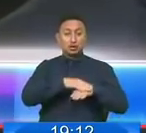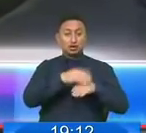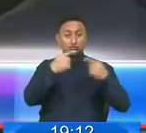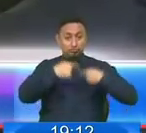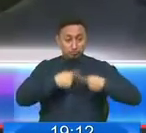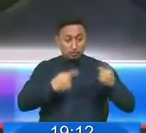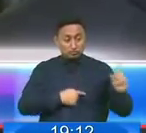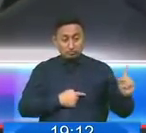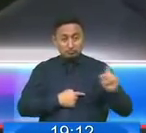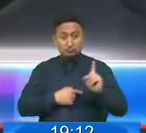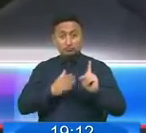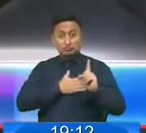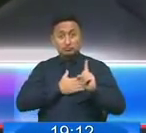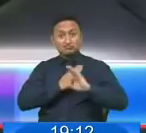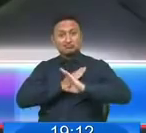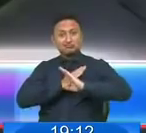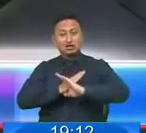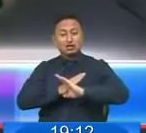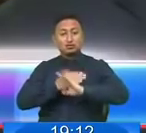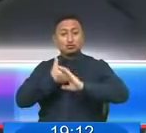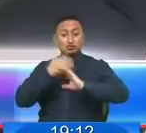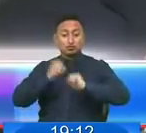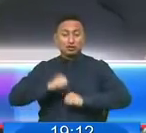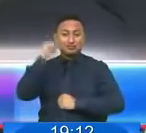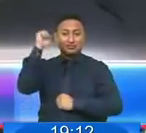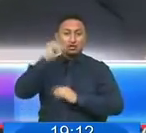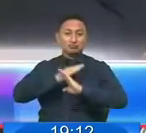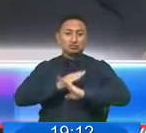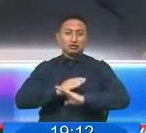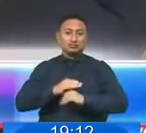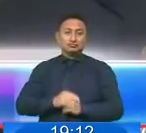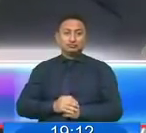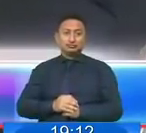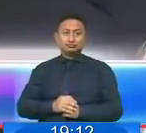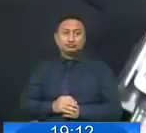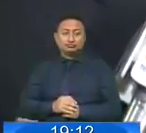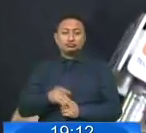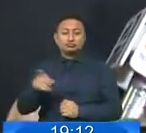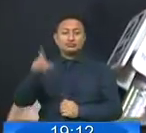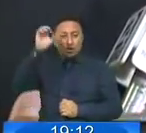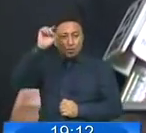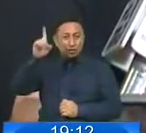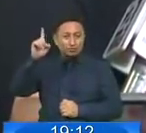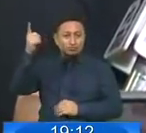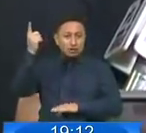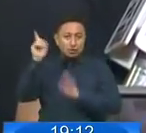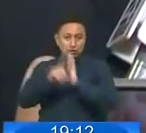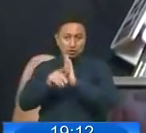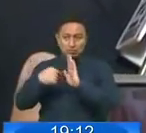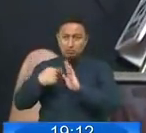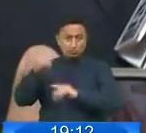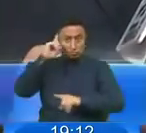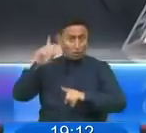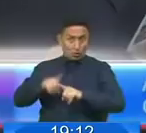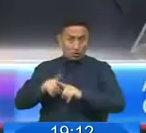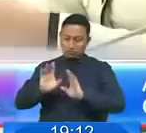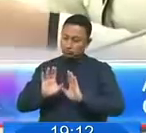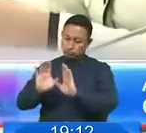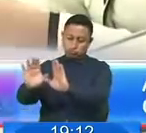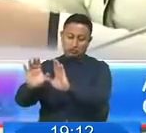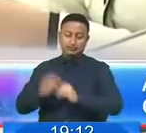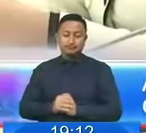tienen todo el derecho también de refutar y rechazar observaciones o acusaciones que no se corresponden a una